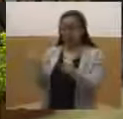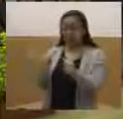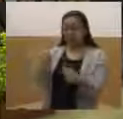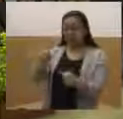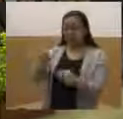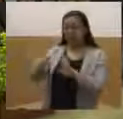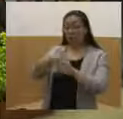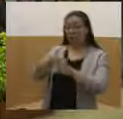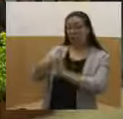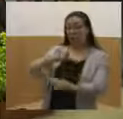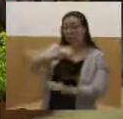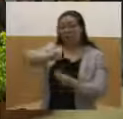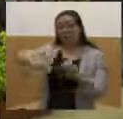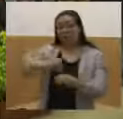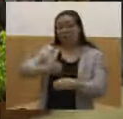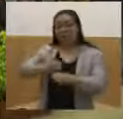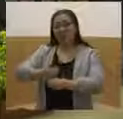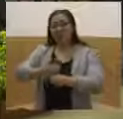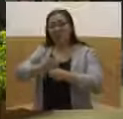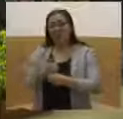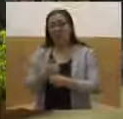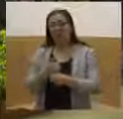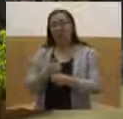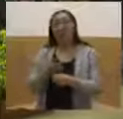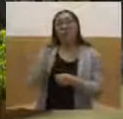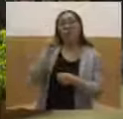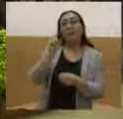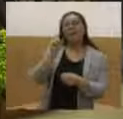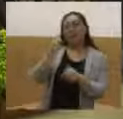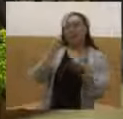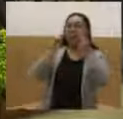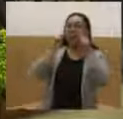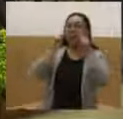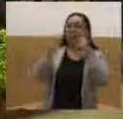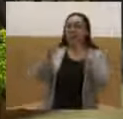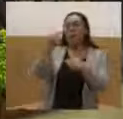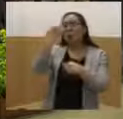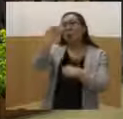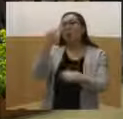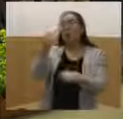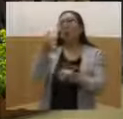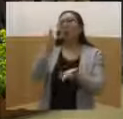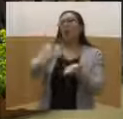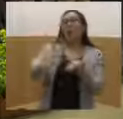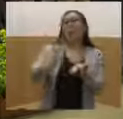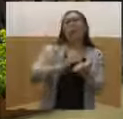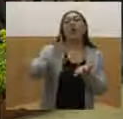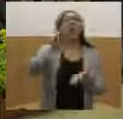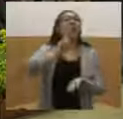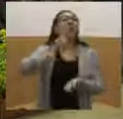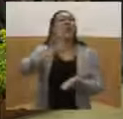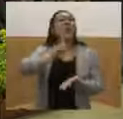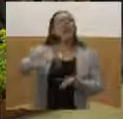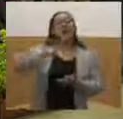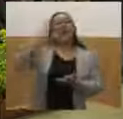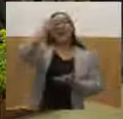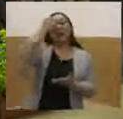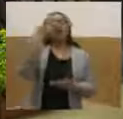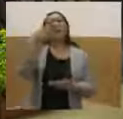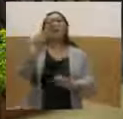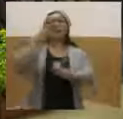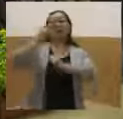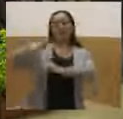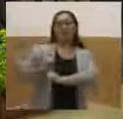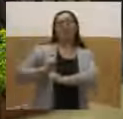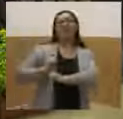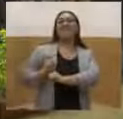violencia. Principio de paridad para el registro de candidaturas a congresos federal y estatal, establecidos como hoy